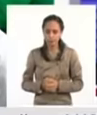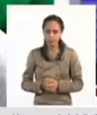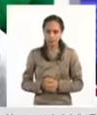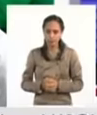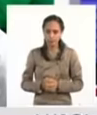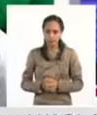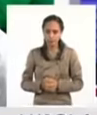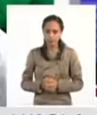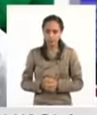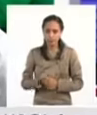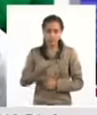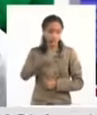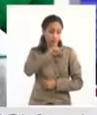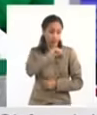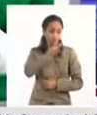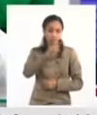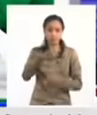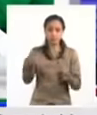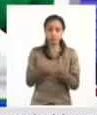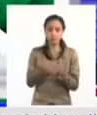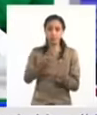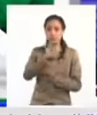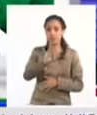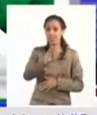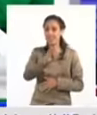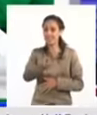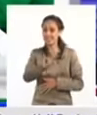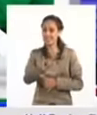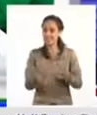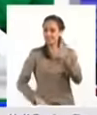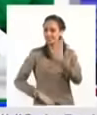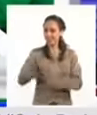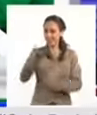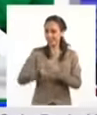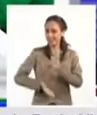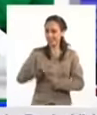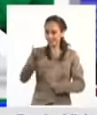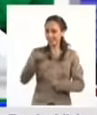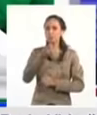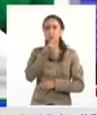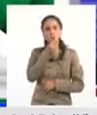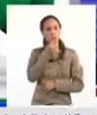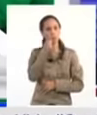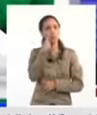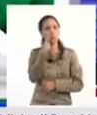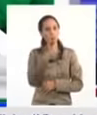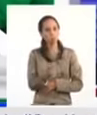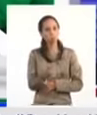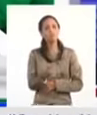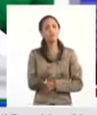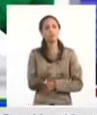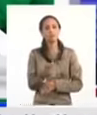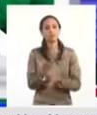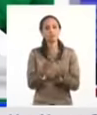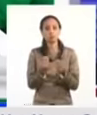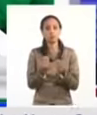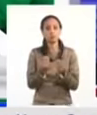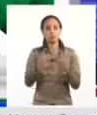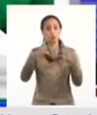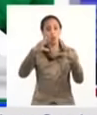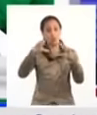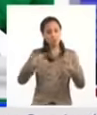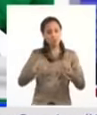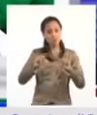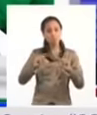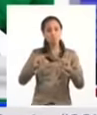ayer 2.836 altas, ya se dan cuenta que una cifra muy inferior en cuanto